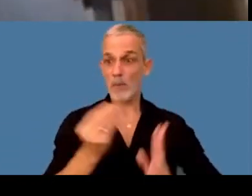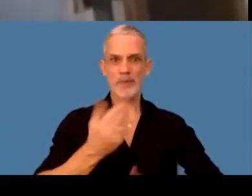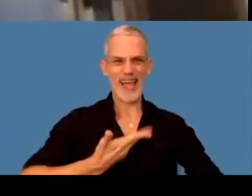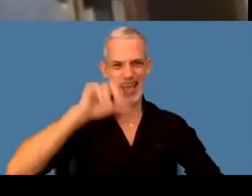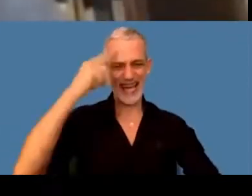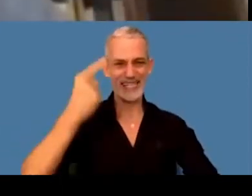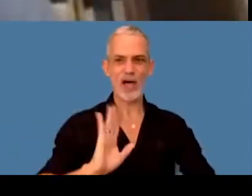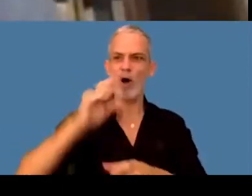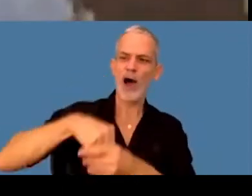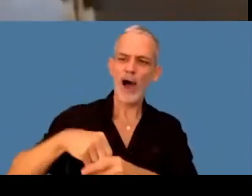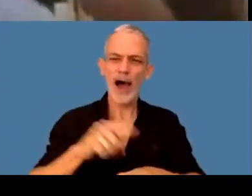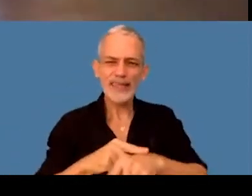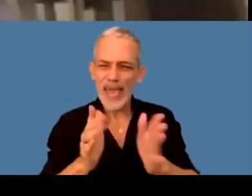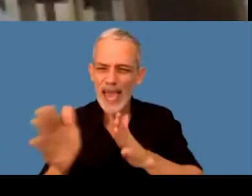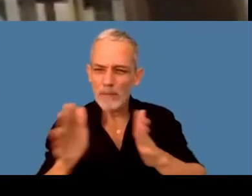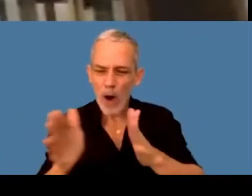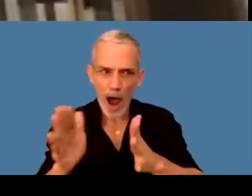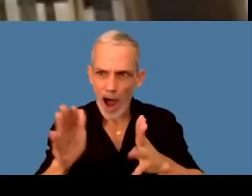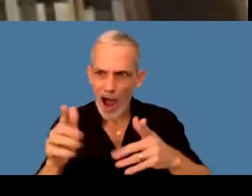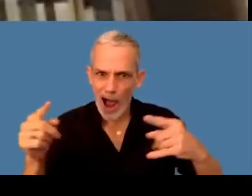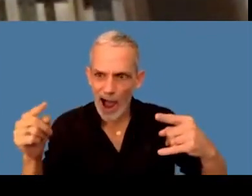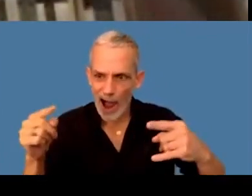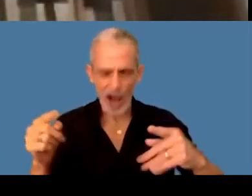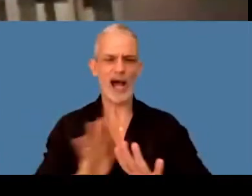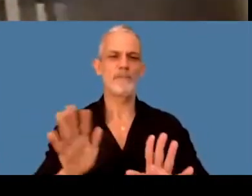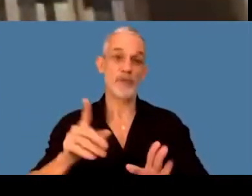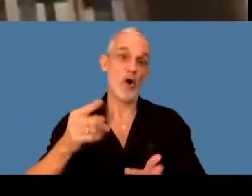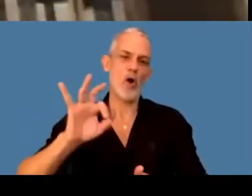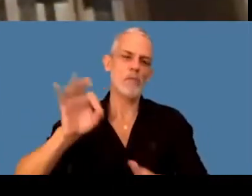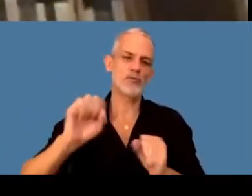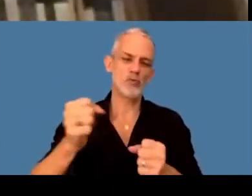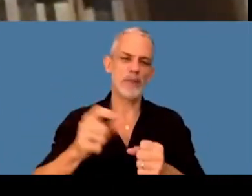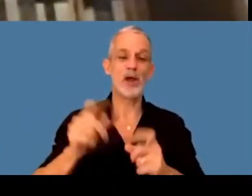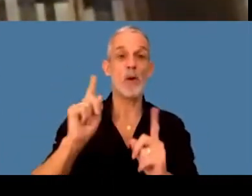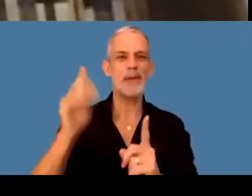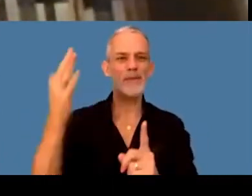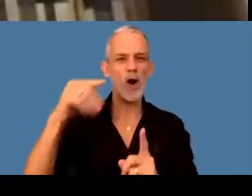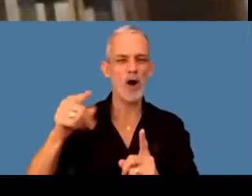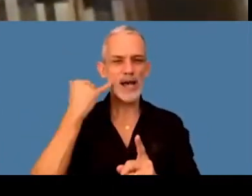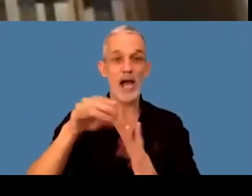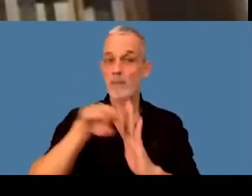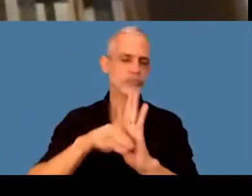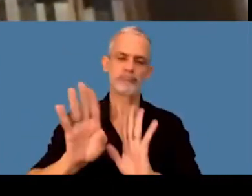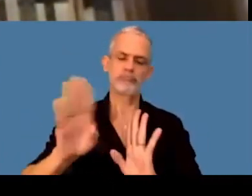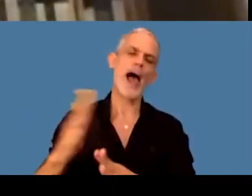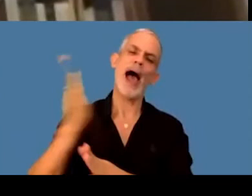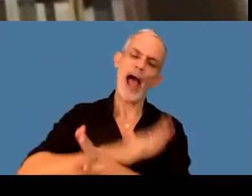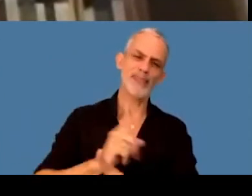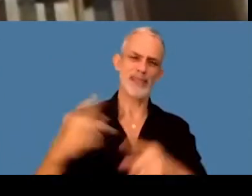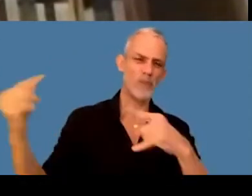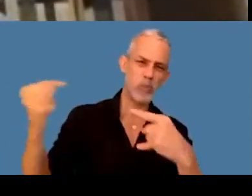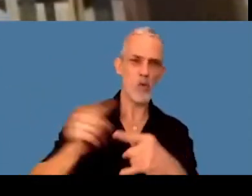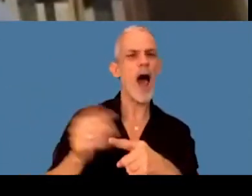intervenir durante un tiempo y hasta suspender o retrotraer, mejor dicho, las medidas al momento anterior al inicio del